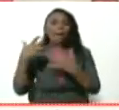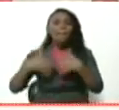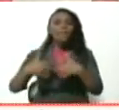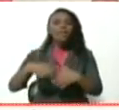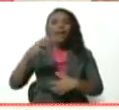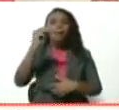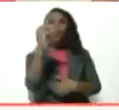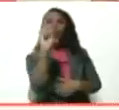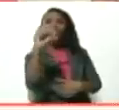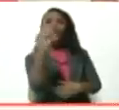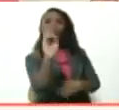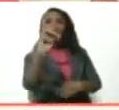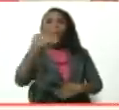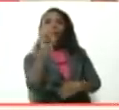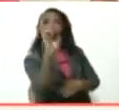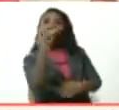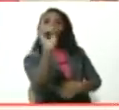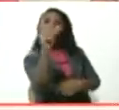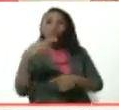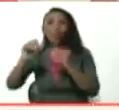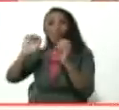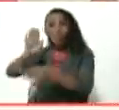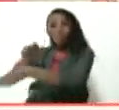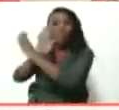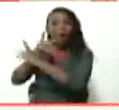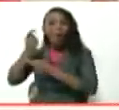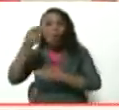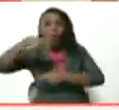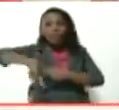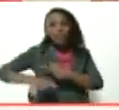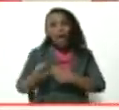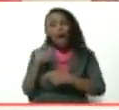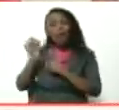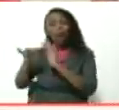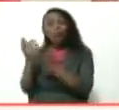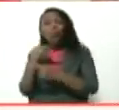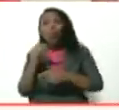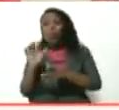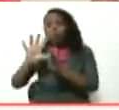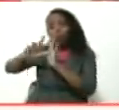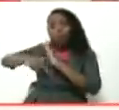han bloqueado cuentas en el mundo, como nos han quitado el oro.